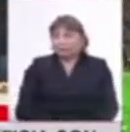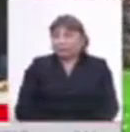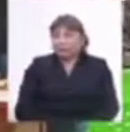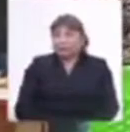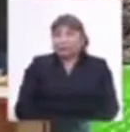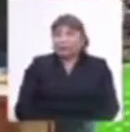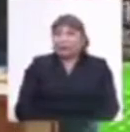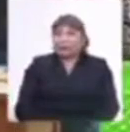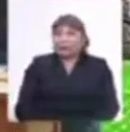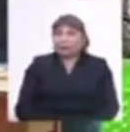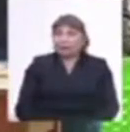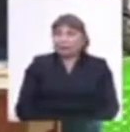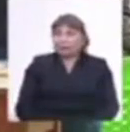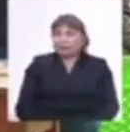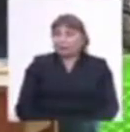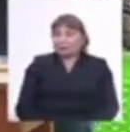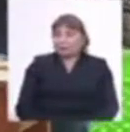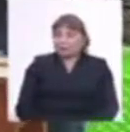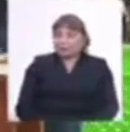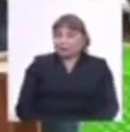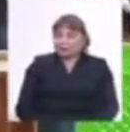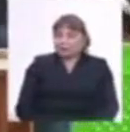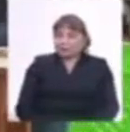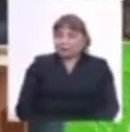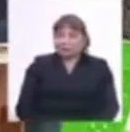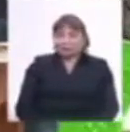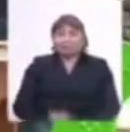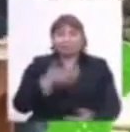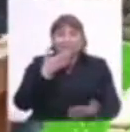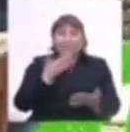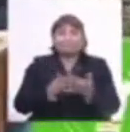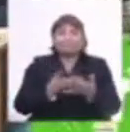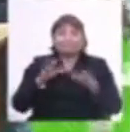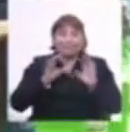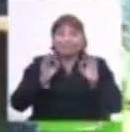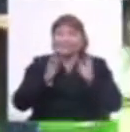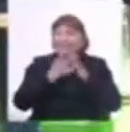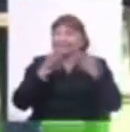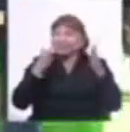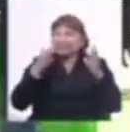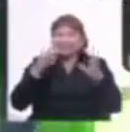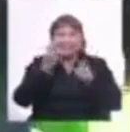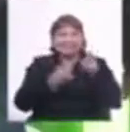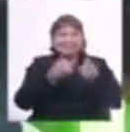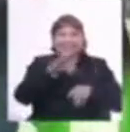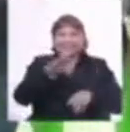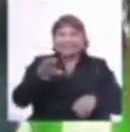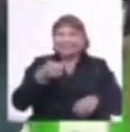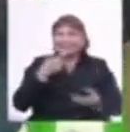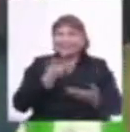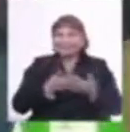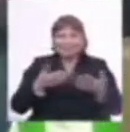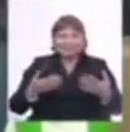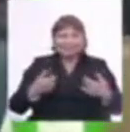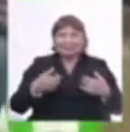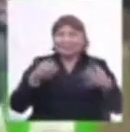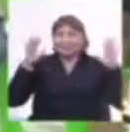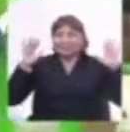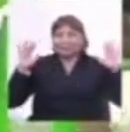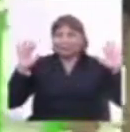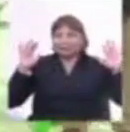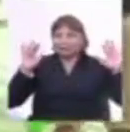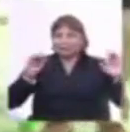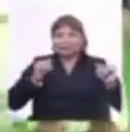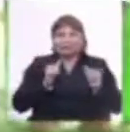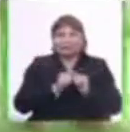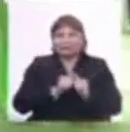malcriarme cómo miente, no los engañó y les dijo la verdad. Es un saludo a la bandera, esa ley. así salga la